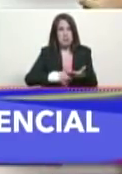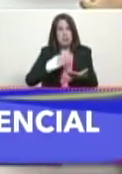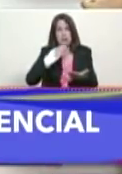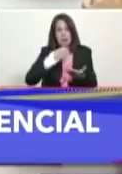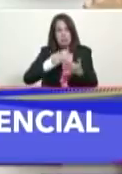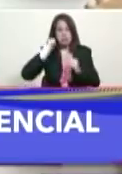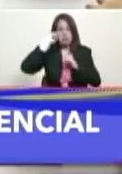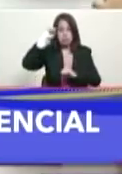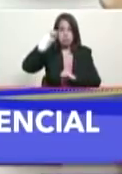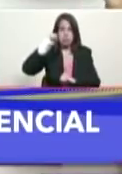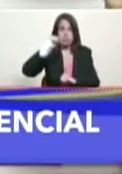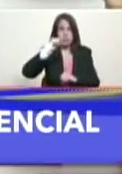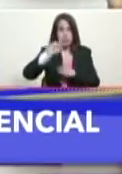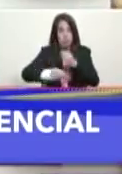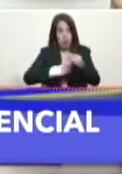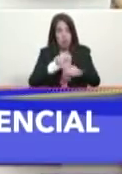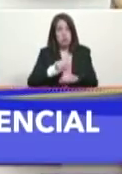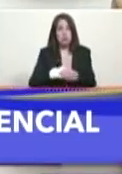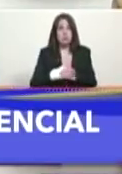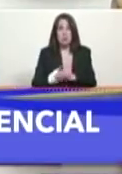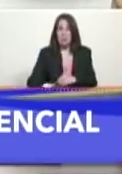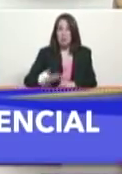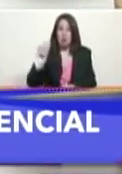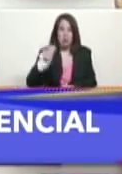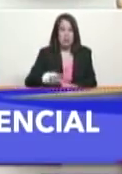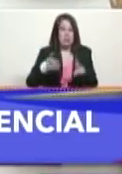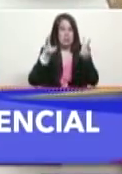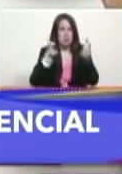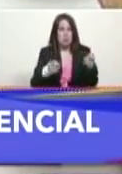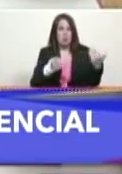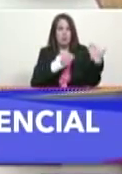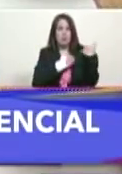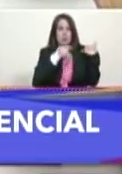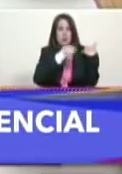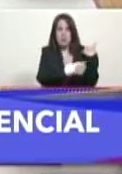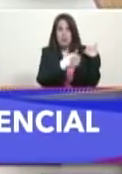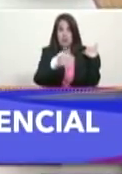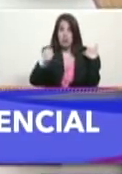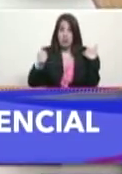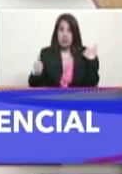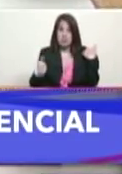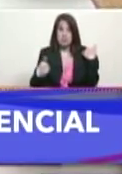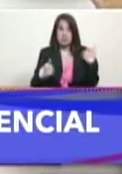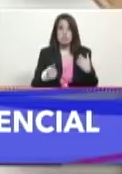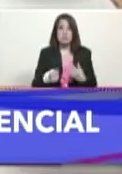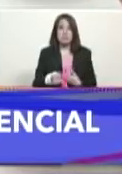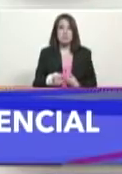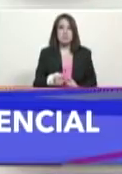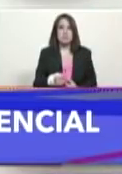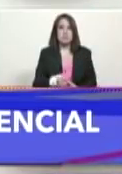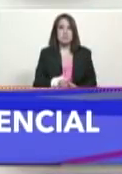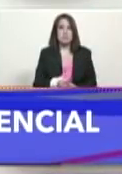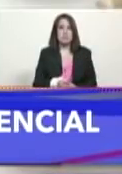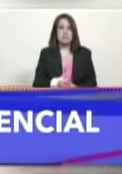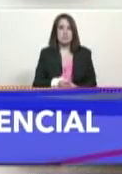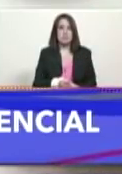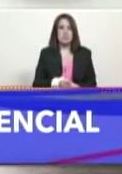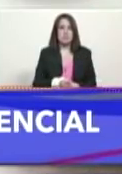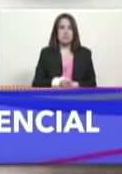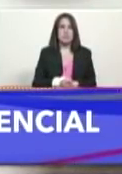de librar. Muy importante esas nuevas tareas. También es muy importante, compatriota,